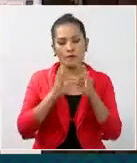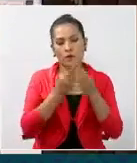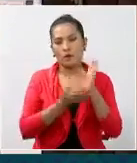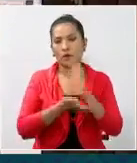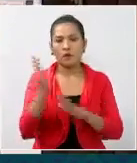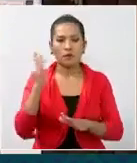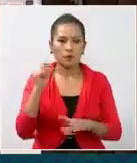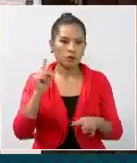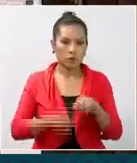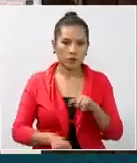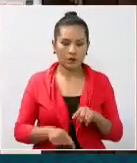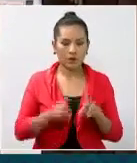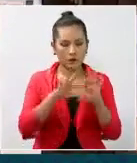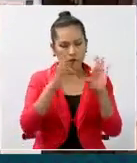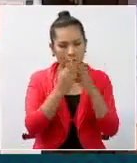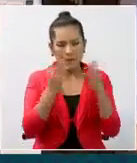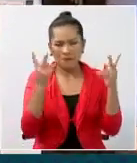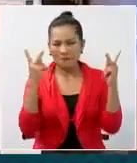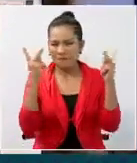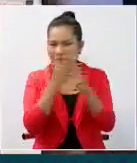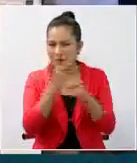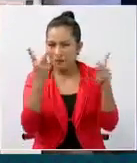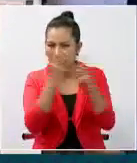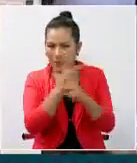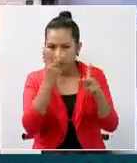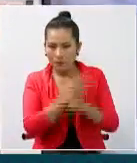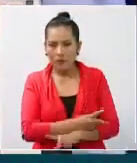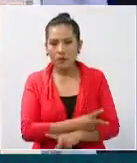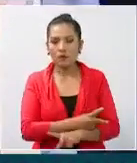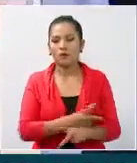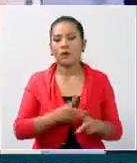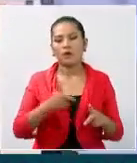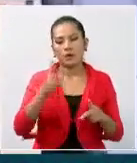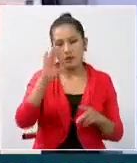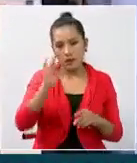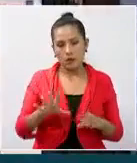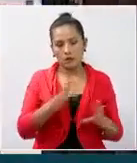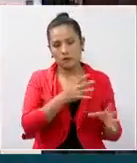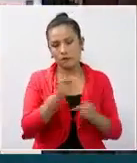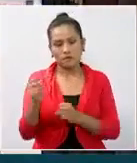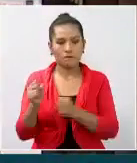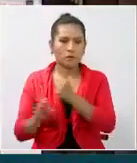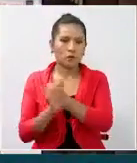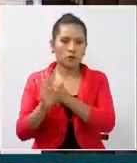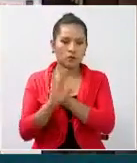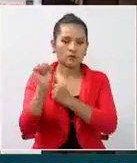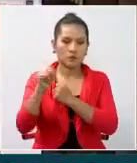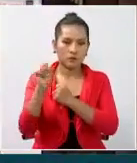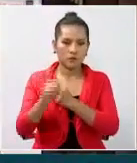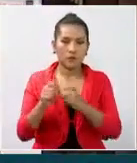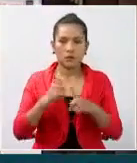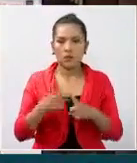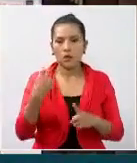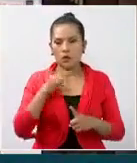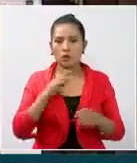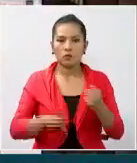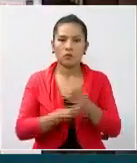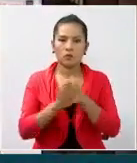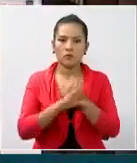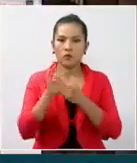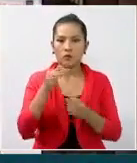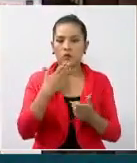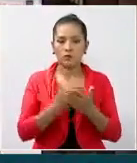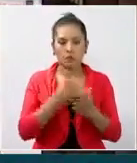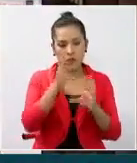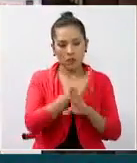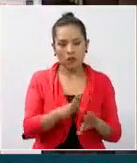en serios problemas y se desintegra y el niño queda abandonado. Entonces estamos trabajando fuertemente con esta ley, esperamos prevenir ese abandono de niños